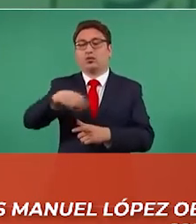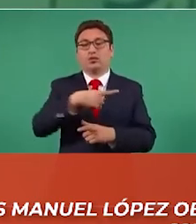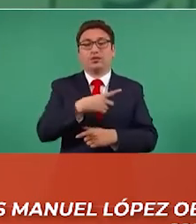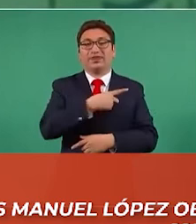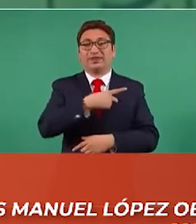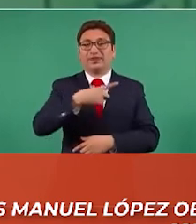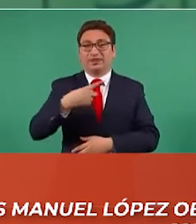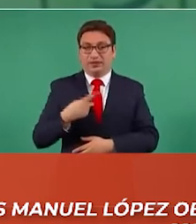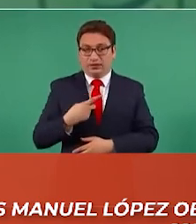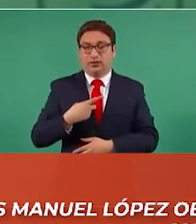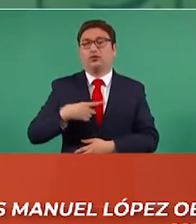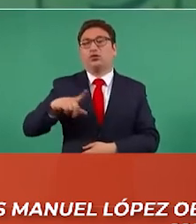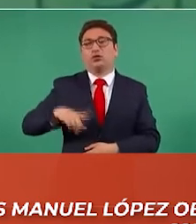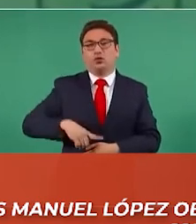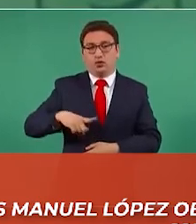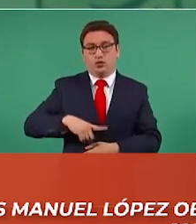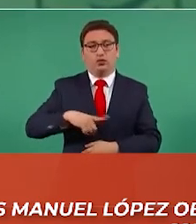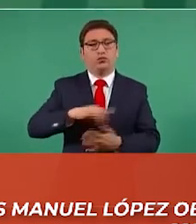pública.